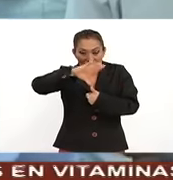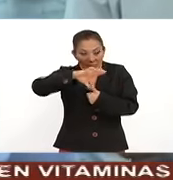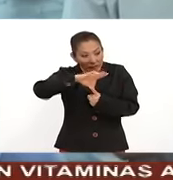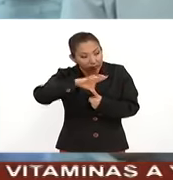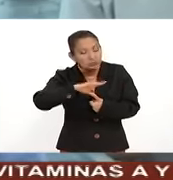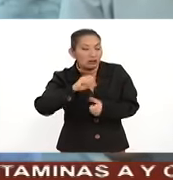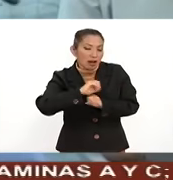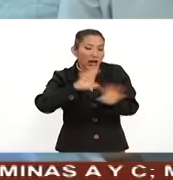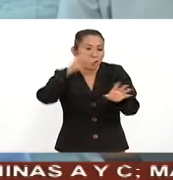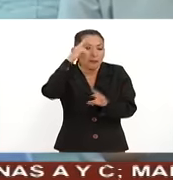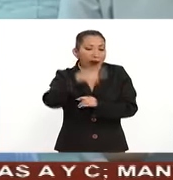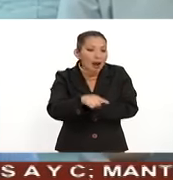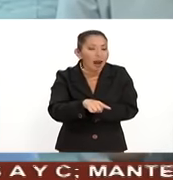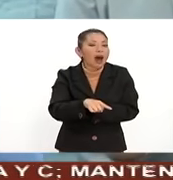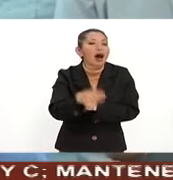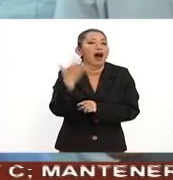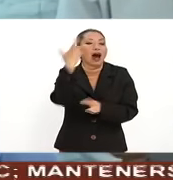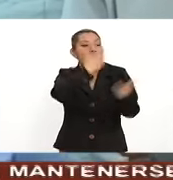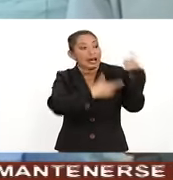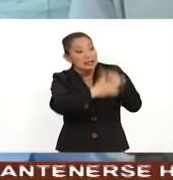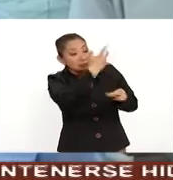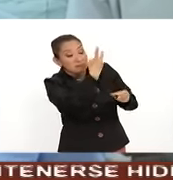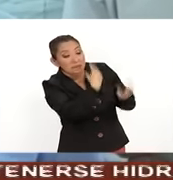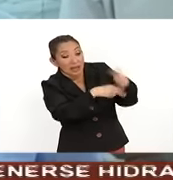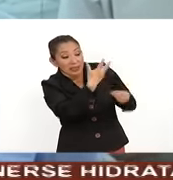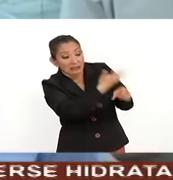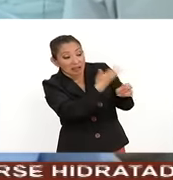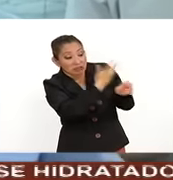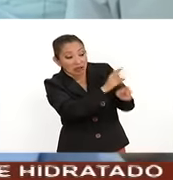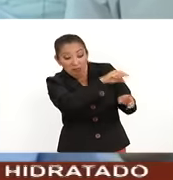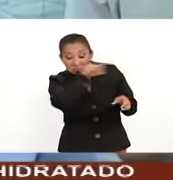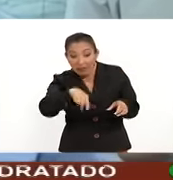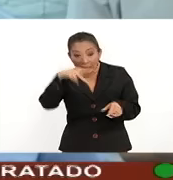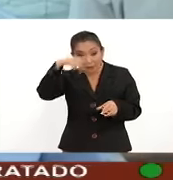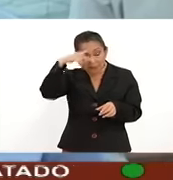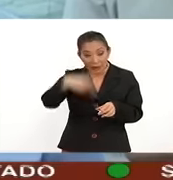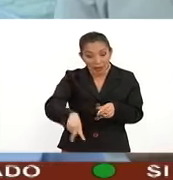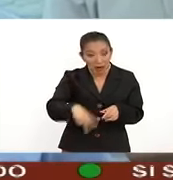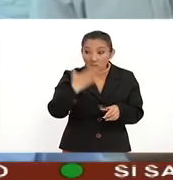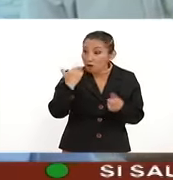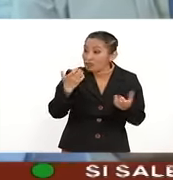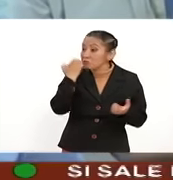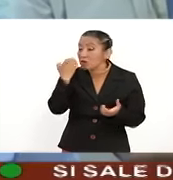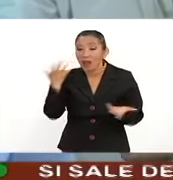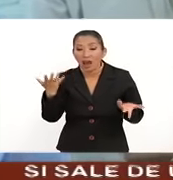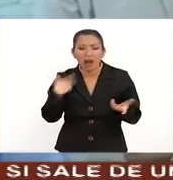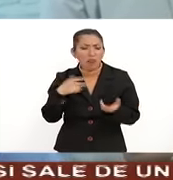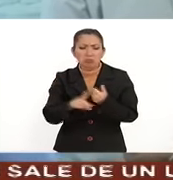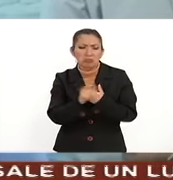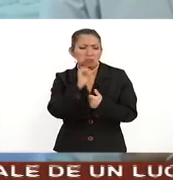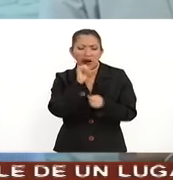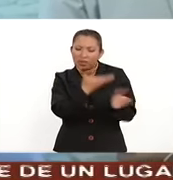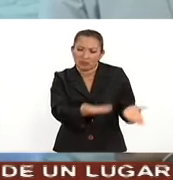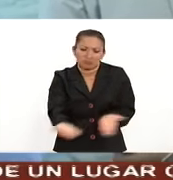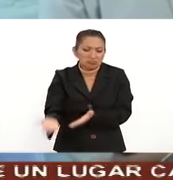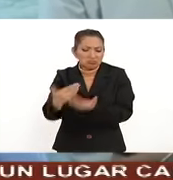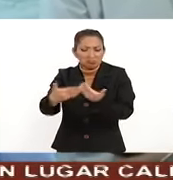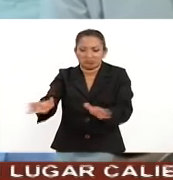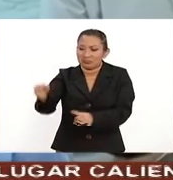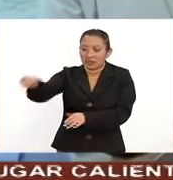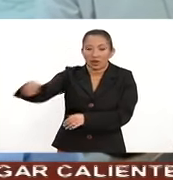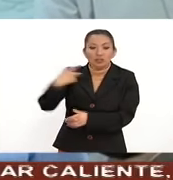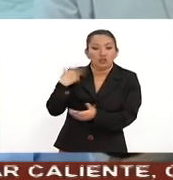supuesto para quienes regresen de Estados Unidos a México no encuentren ningún problema ni ningún obstáculo en